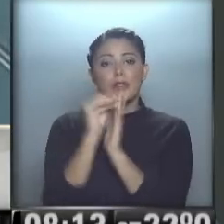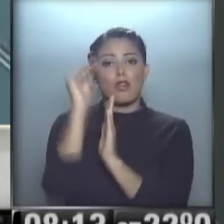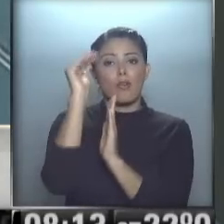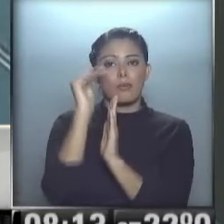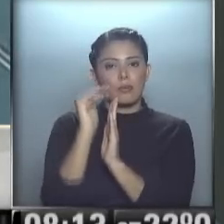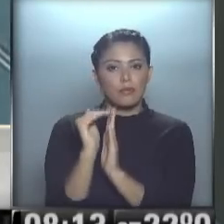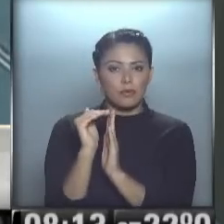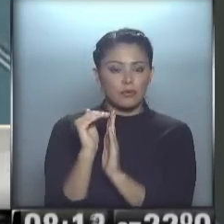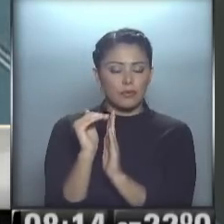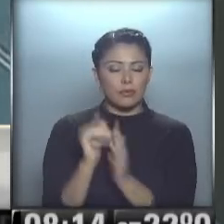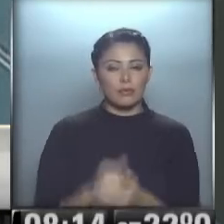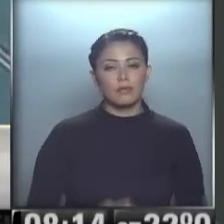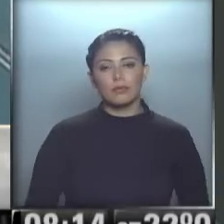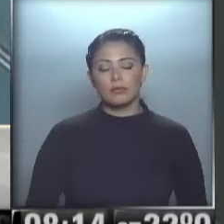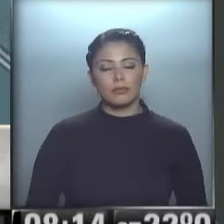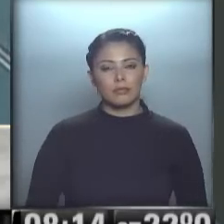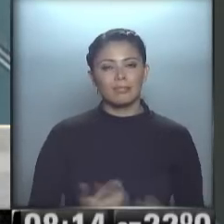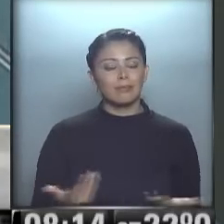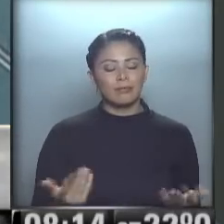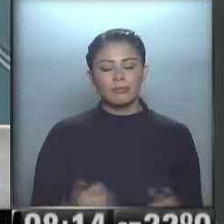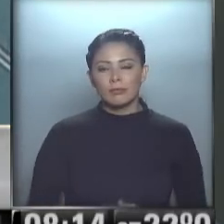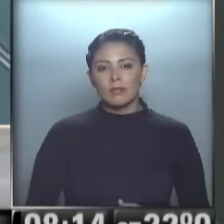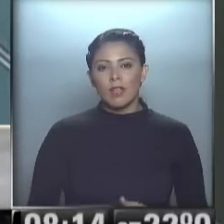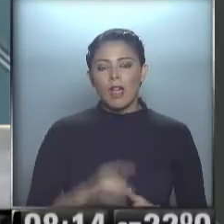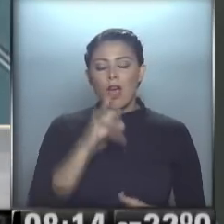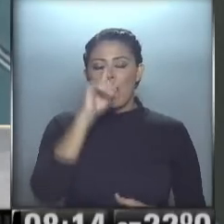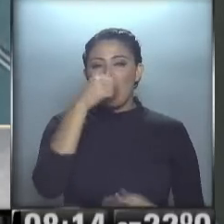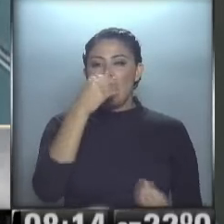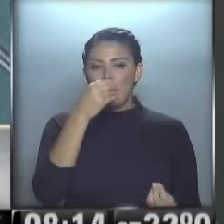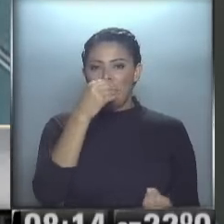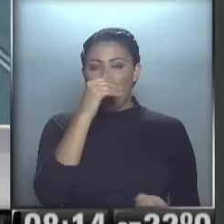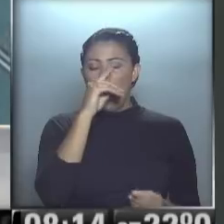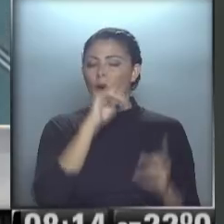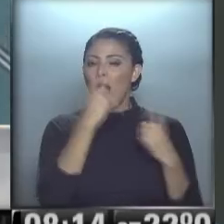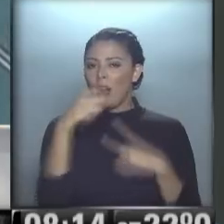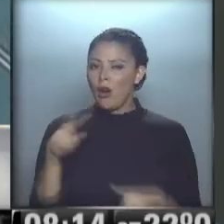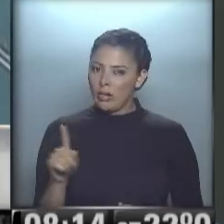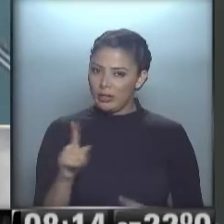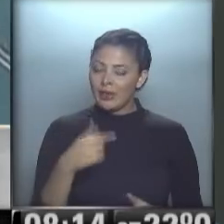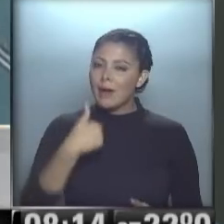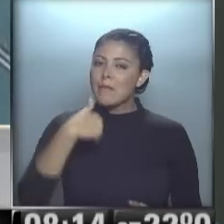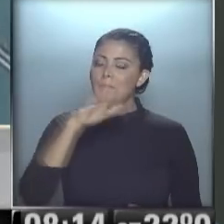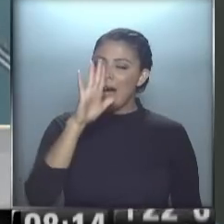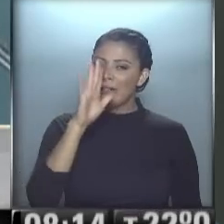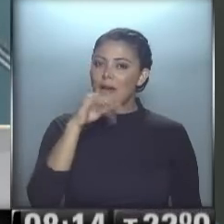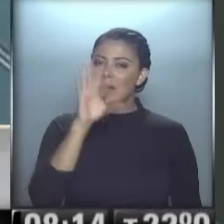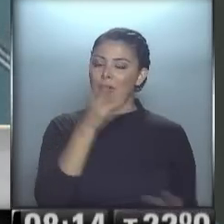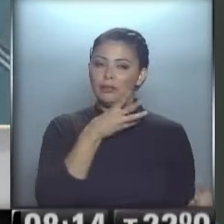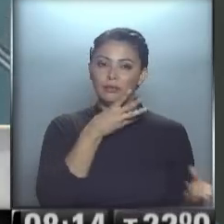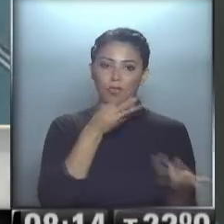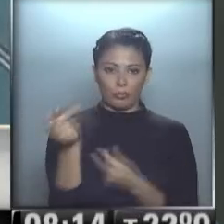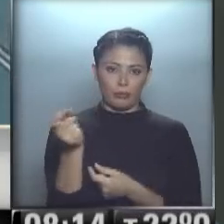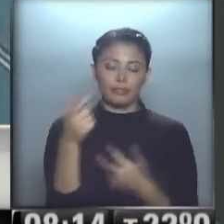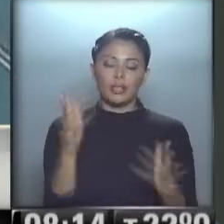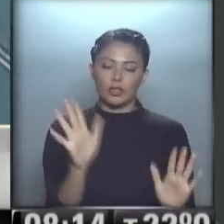eh No es eh No está formada por aquellos productos de mayor nivel de demanda relativa